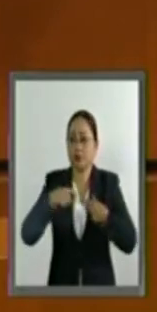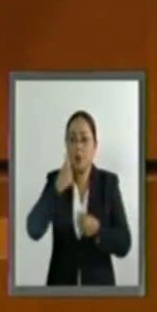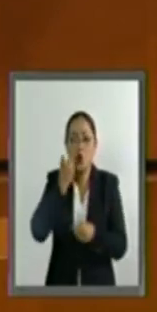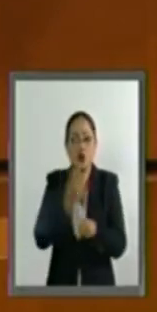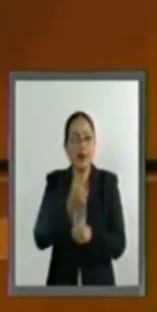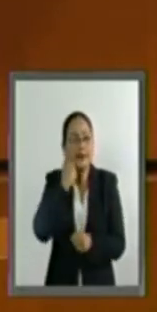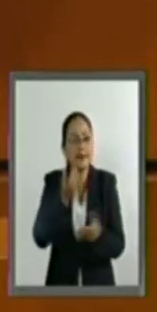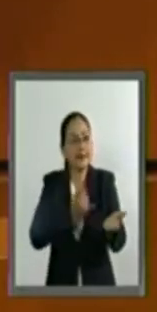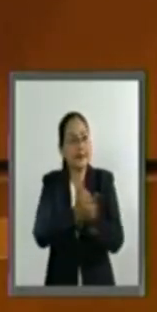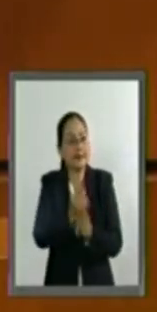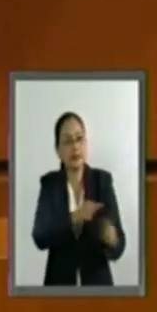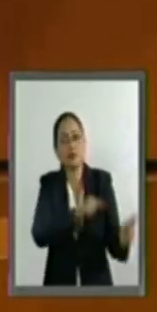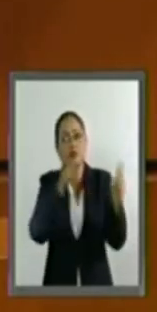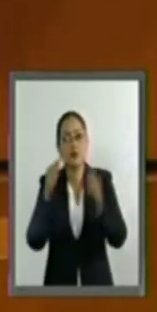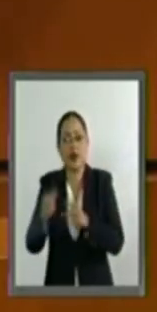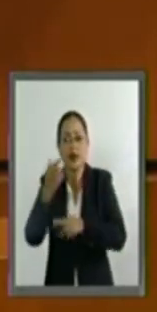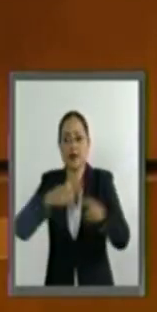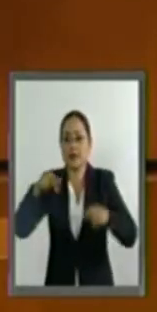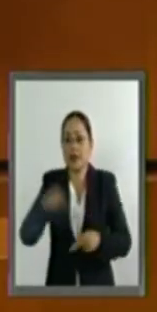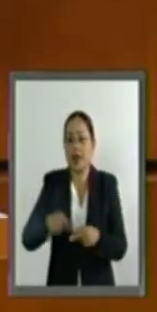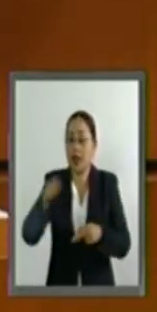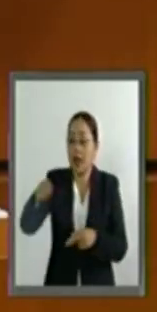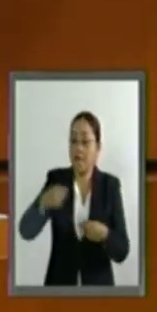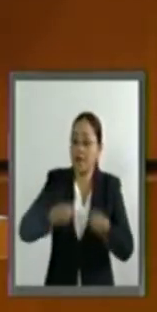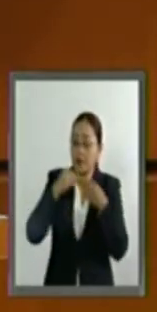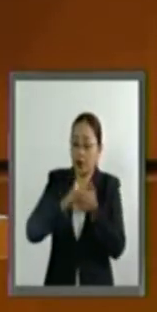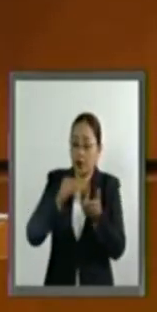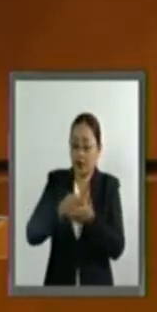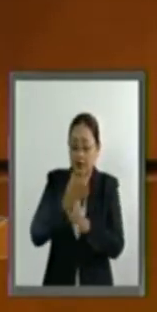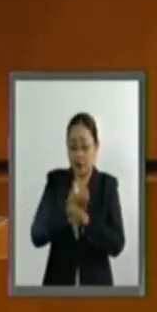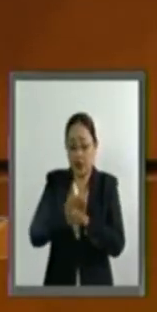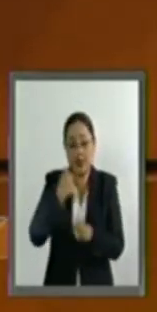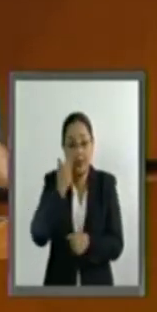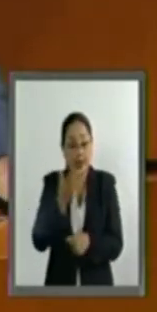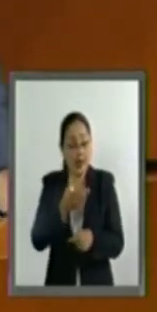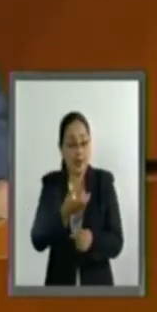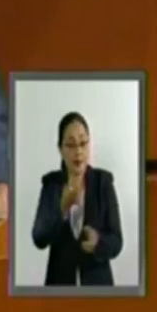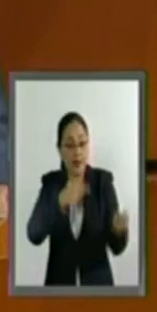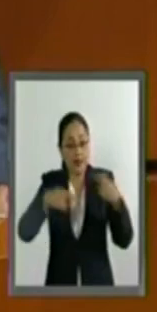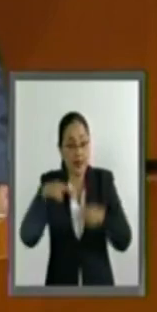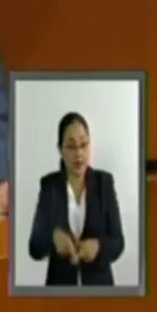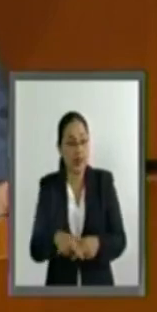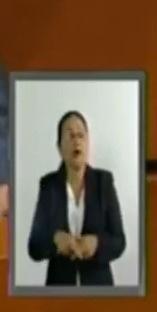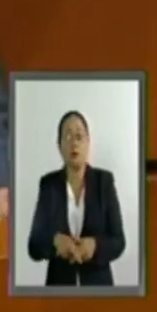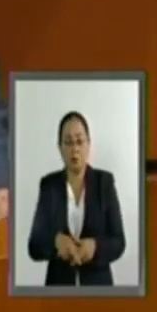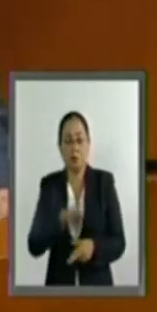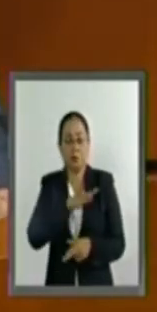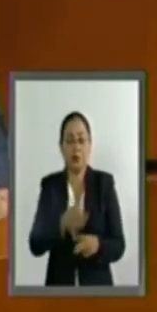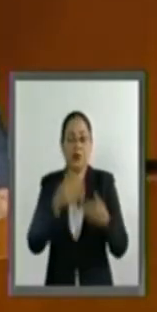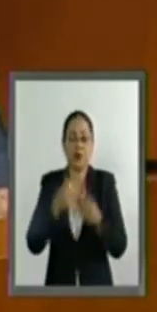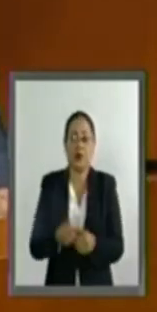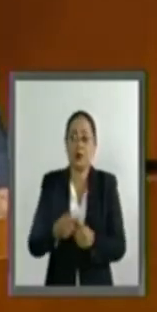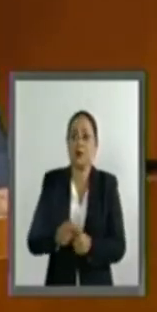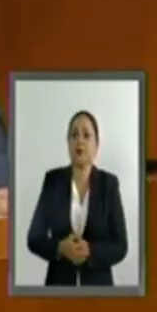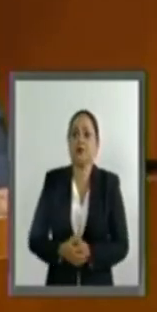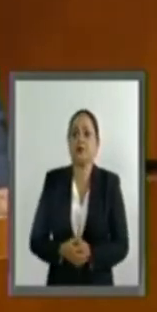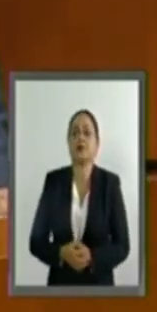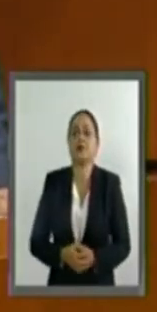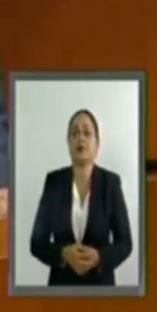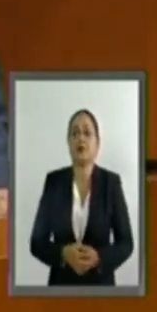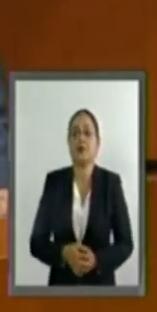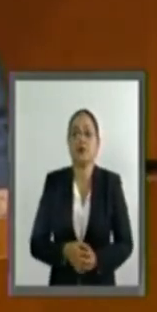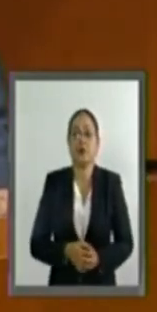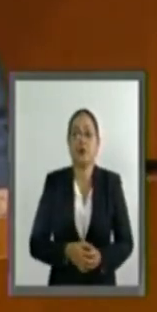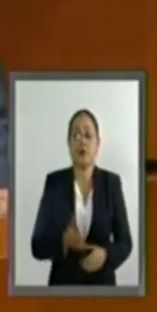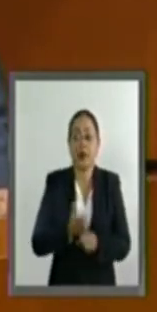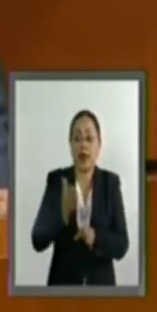voluntarias de connacionales que actualmente viven en los Estados Unidos. Tan solo en el primer año, antes de que